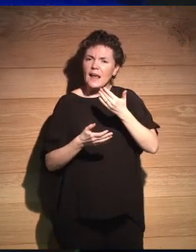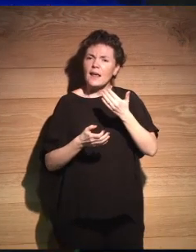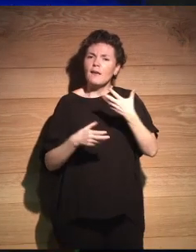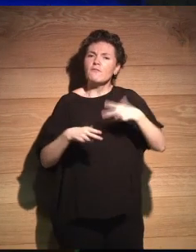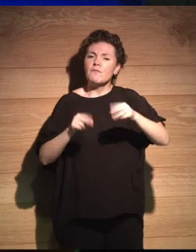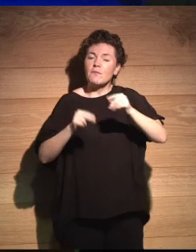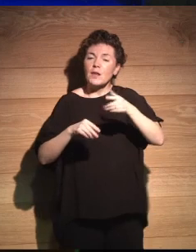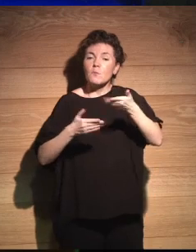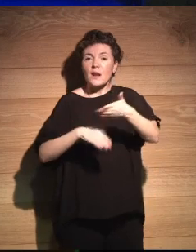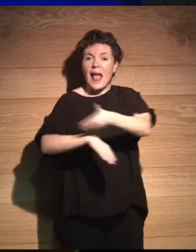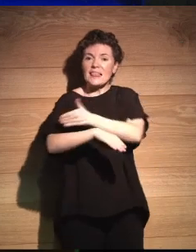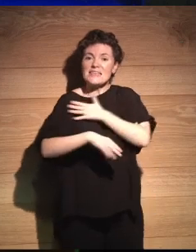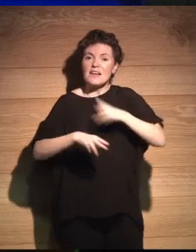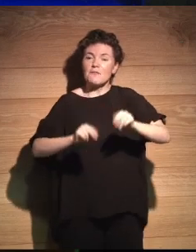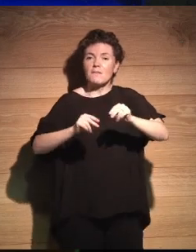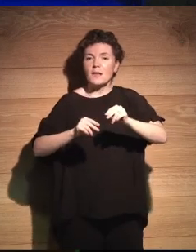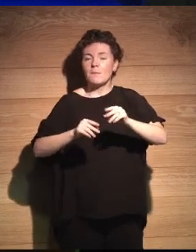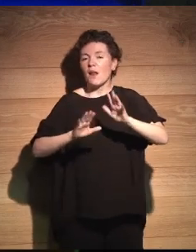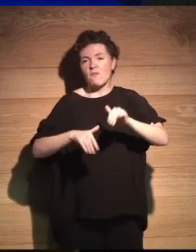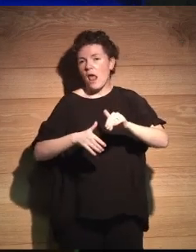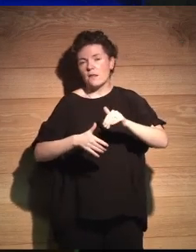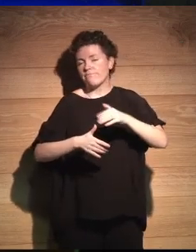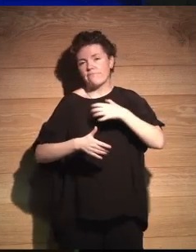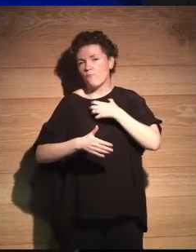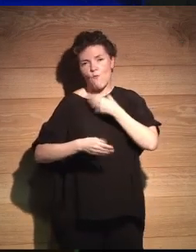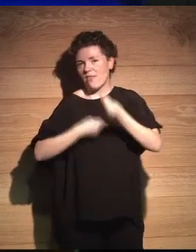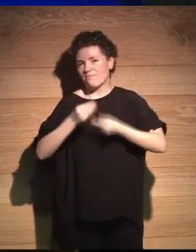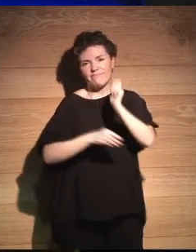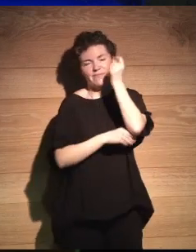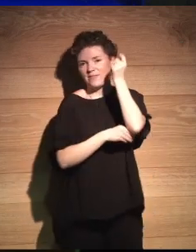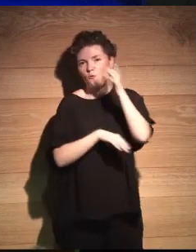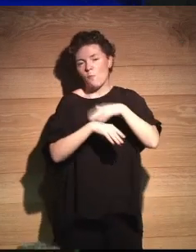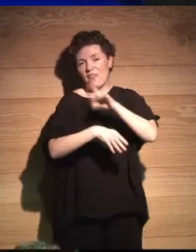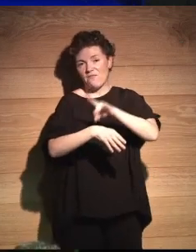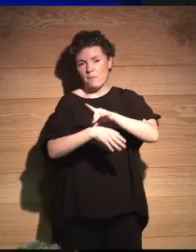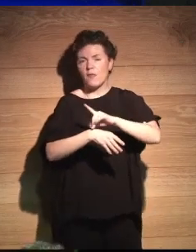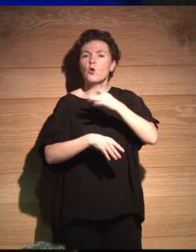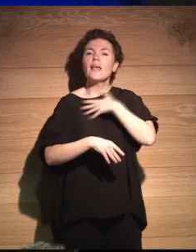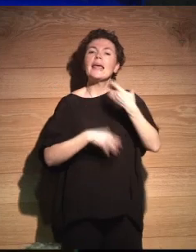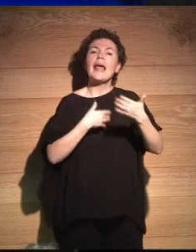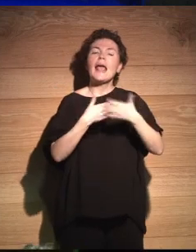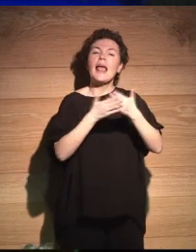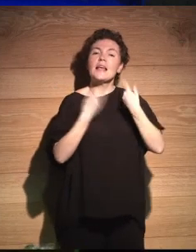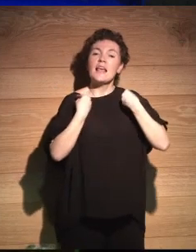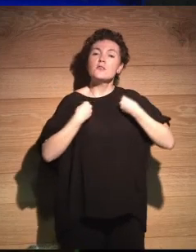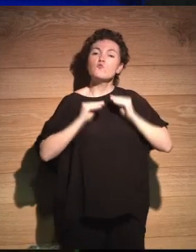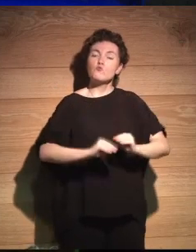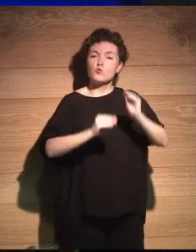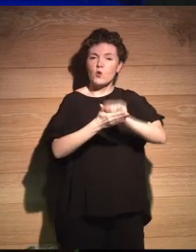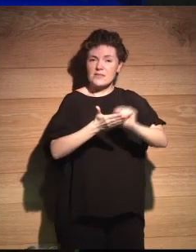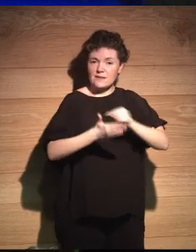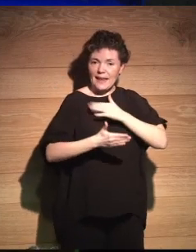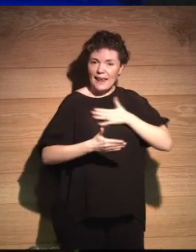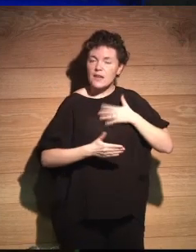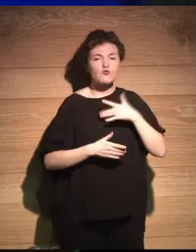de su muerte y no pudo llevar ninguna a cabo. Una era escribir una autobiografía, solo existen 5